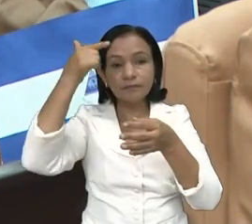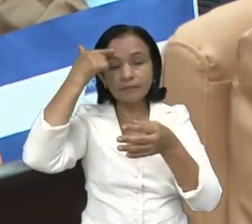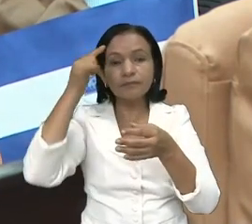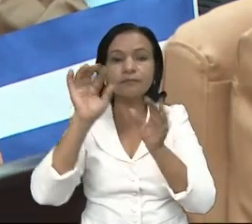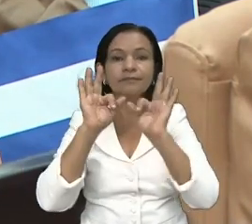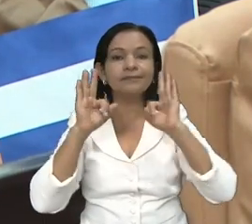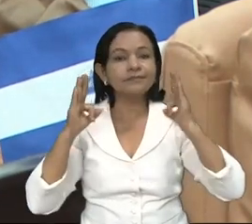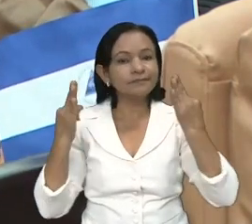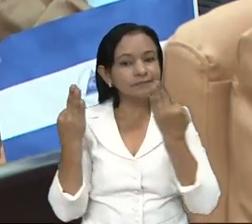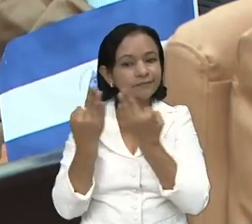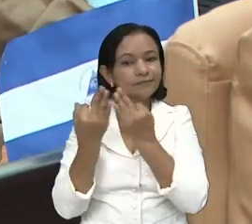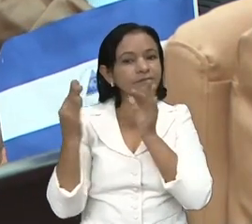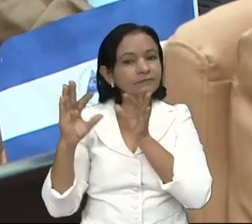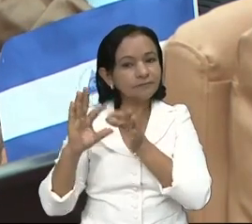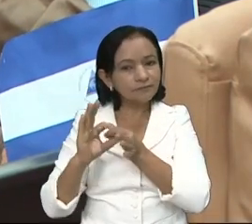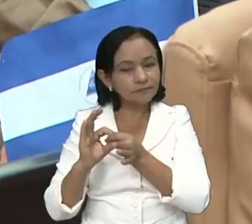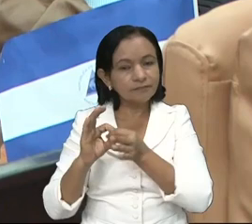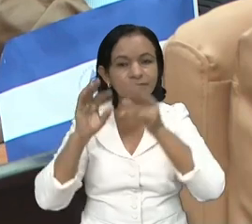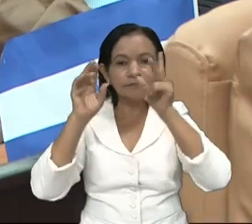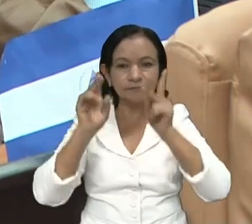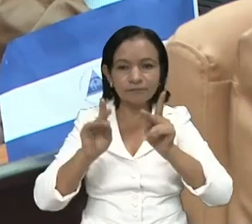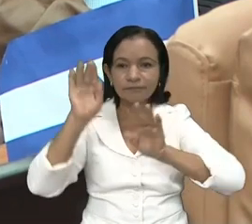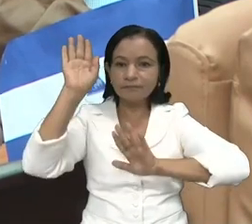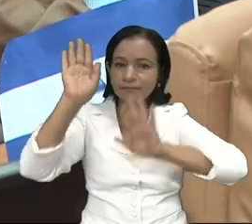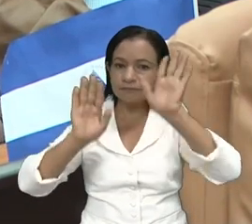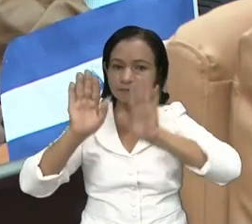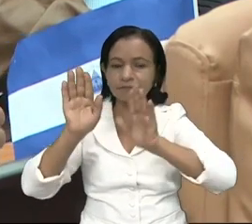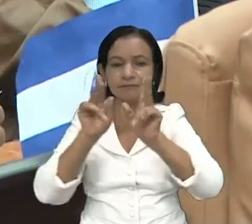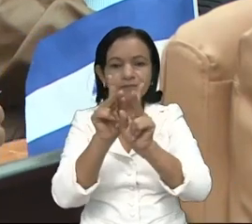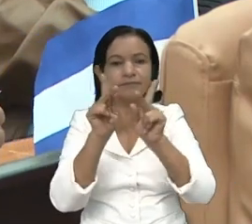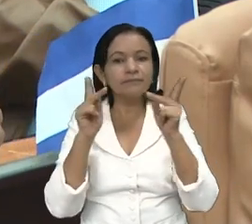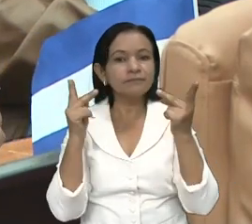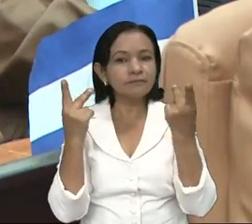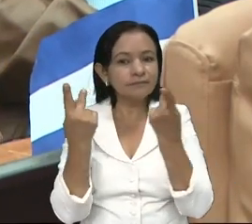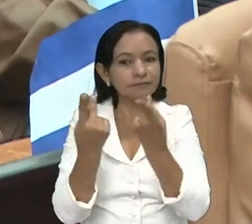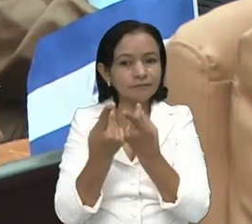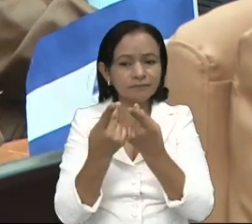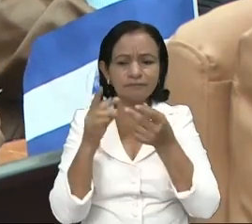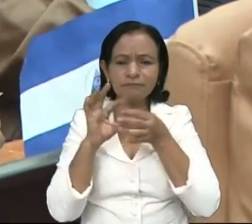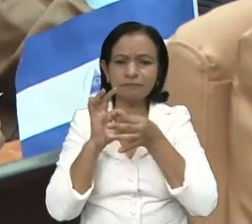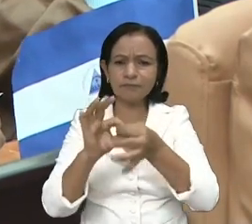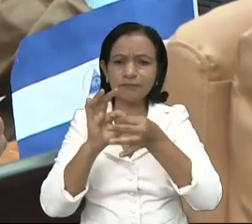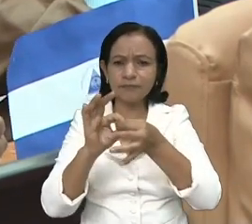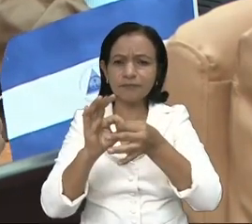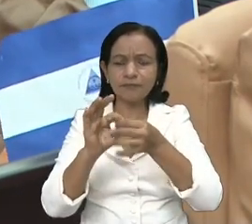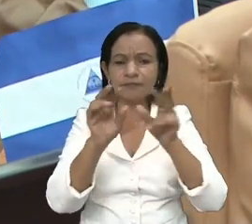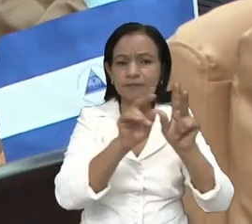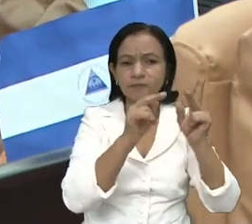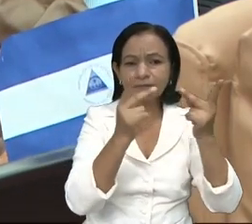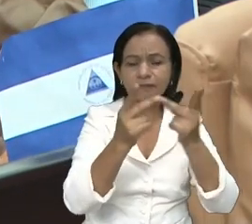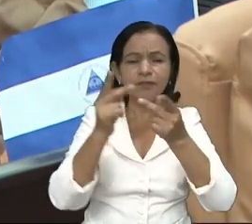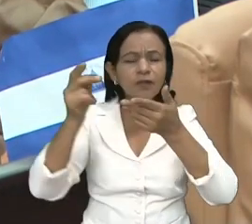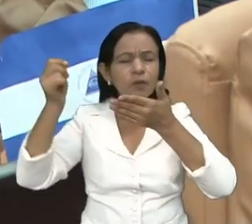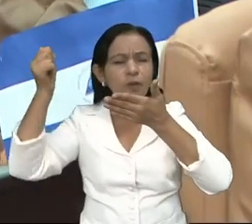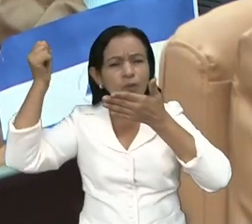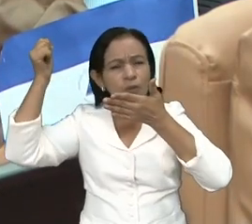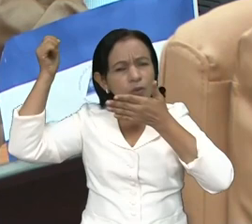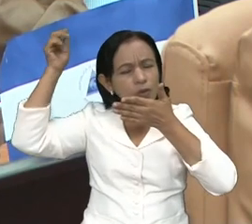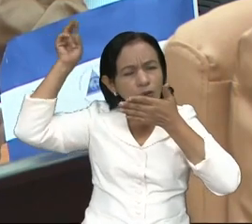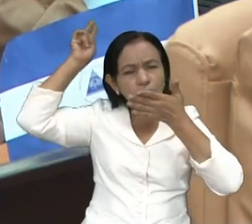las familias, los protagonistas, el pueblo organizado, los pueblos originarios